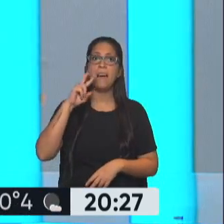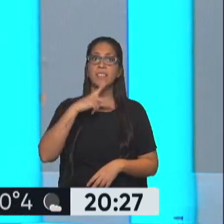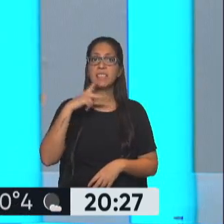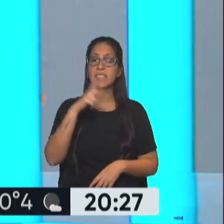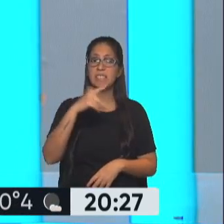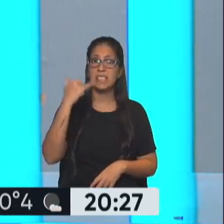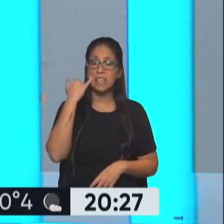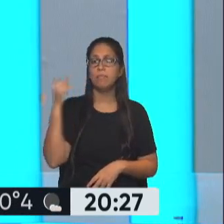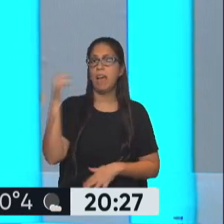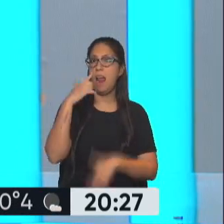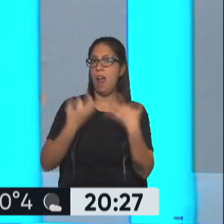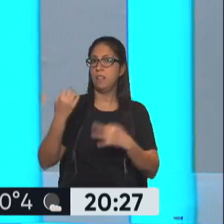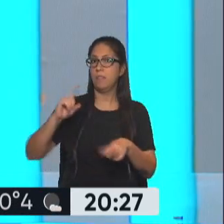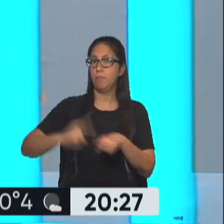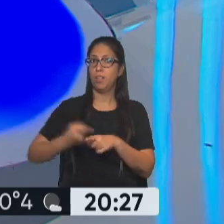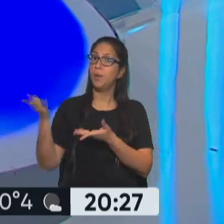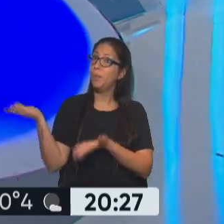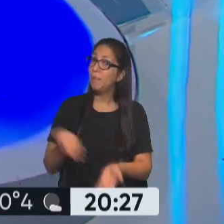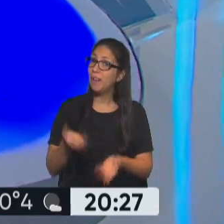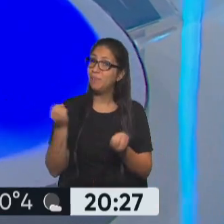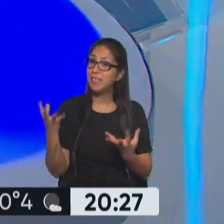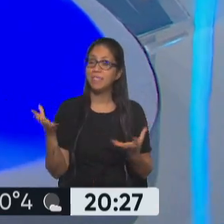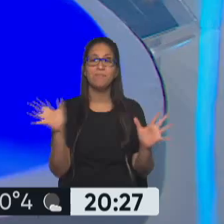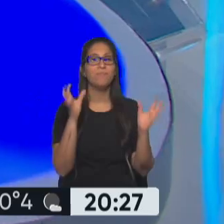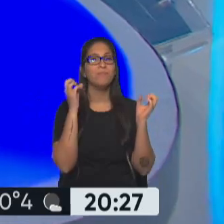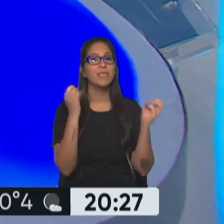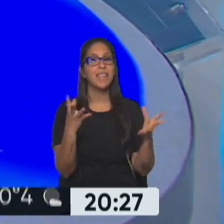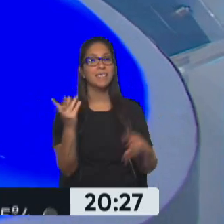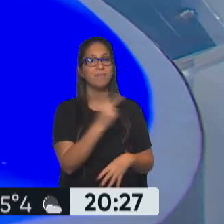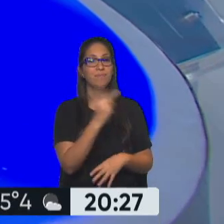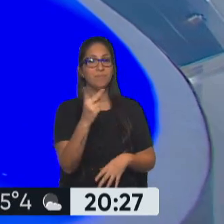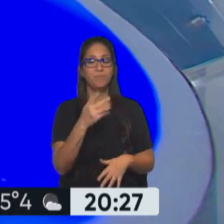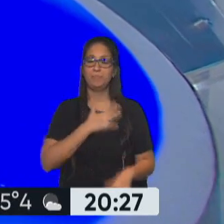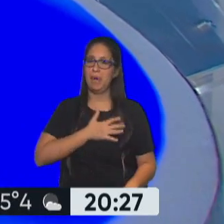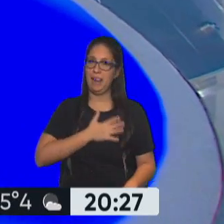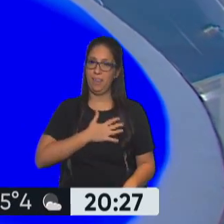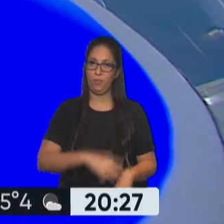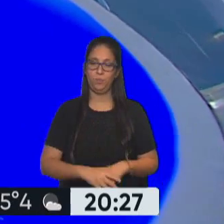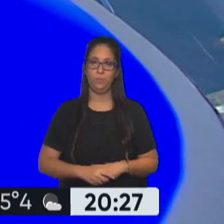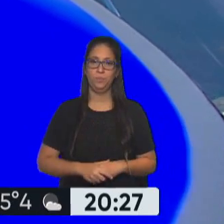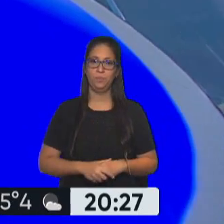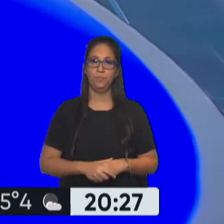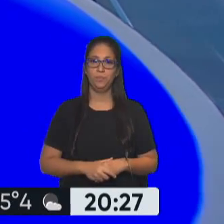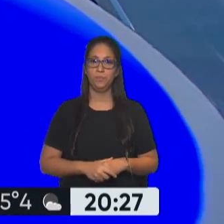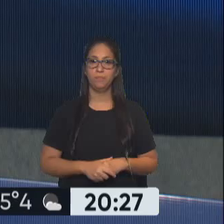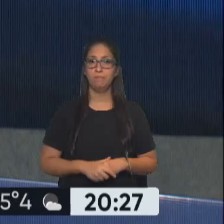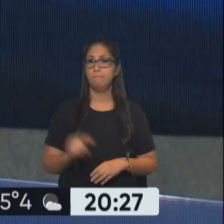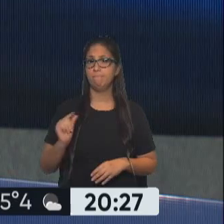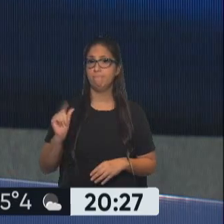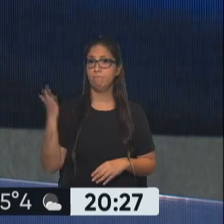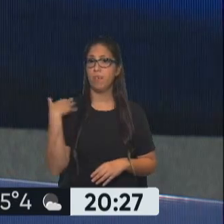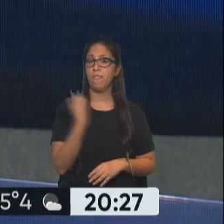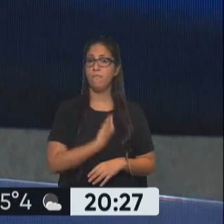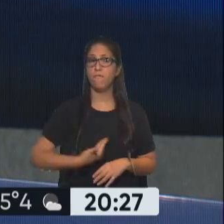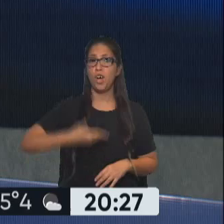analista político. Gabriel, bienvenido, ¿cómo estamos? Bien, ¿ustedes cómo andan? Muy bien. Me alegro, bueno, me alegro. a ver, recién algunas definiciones del